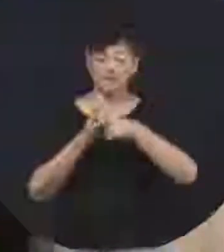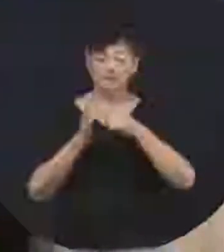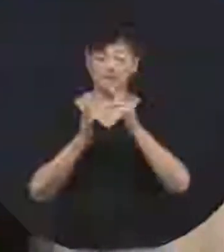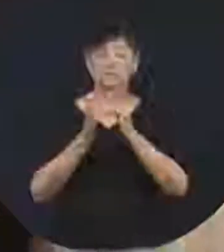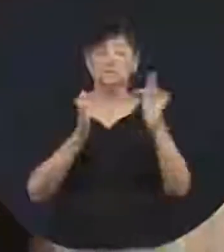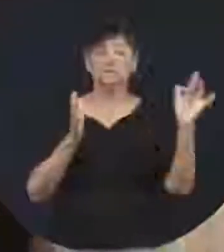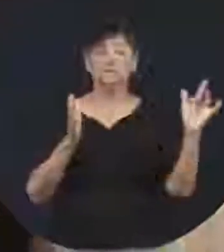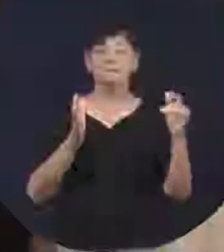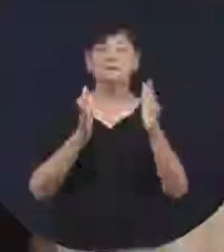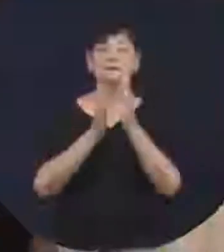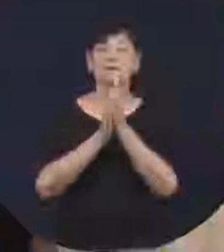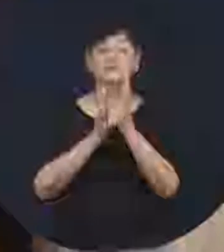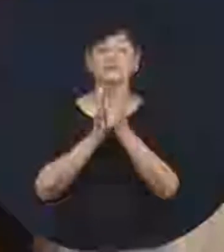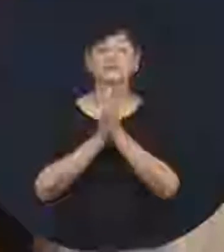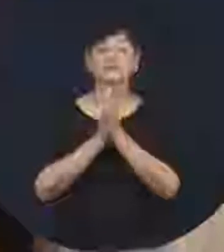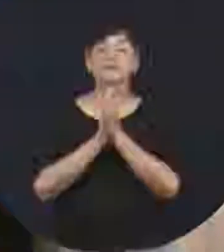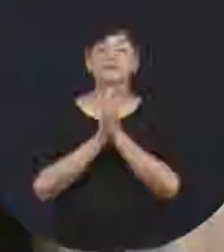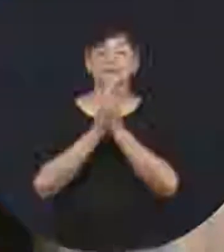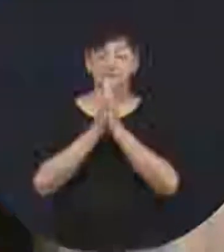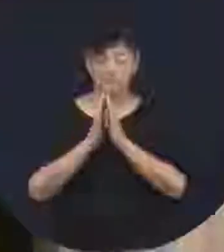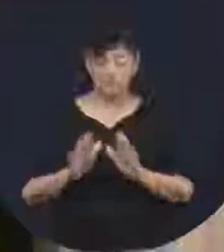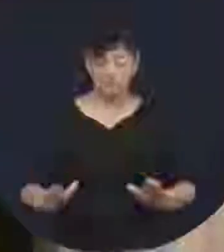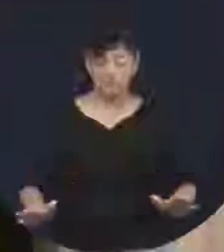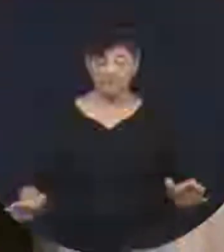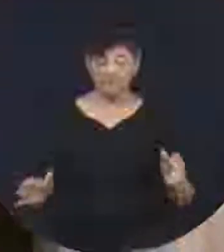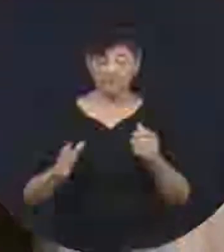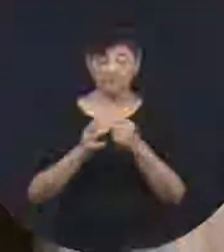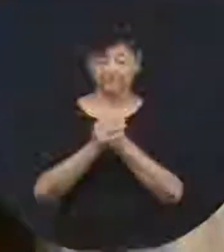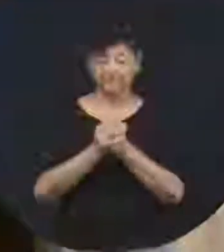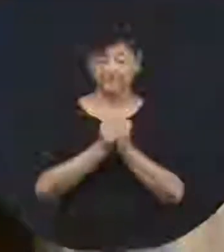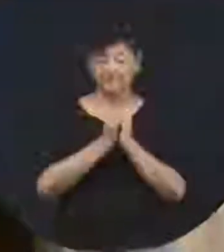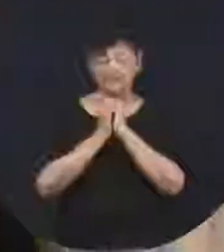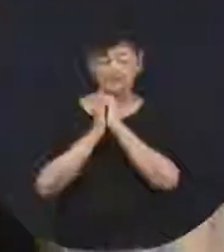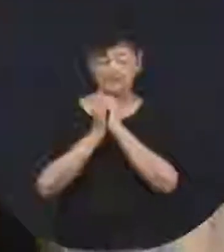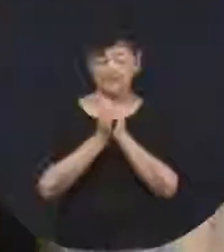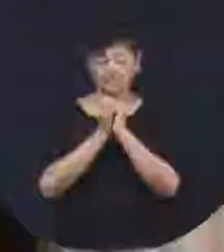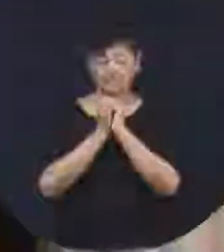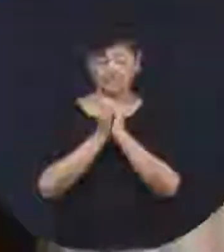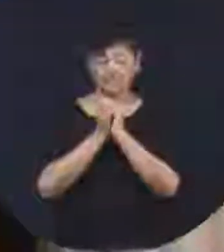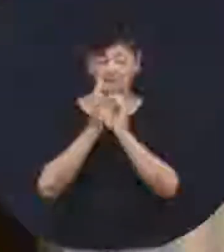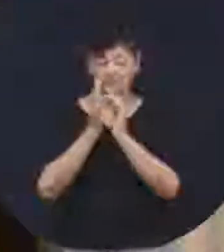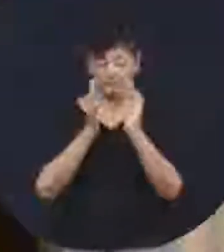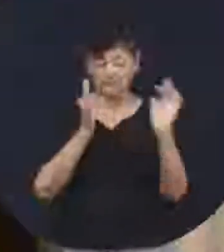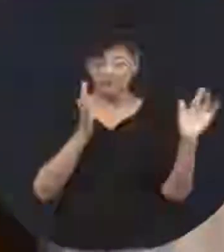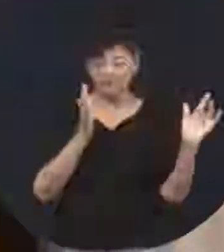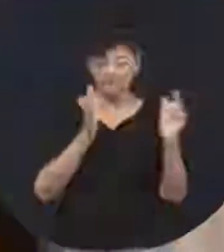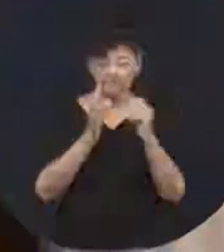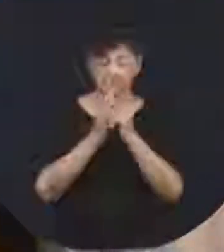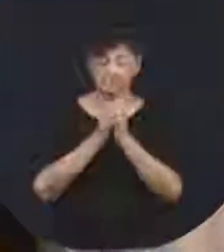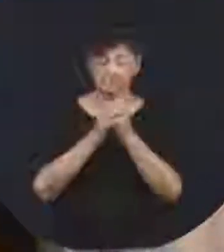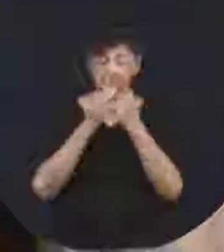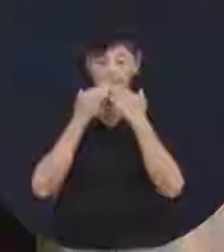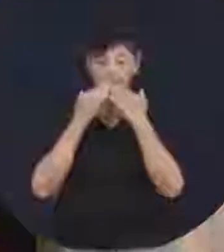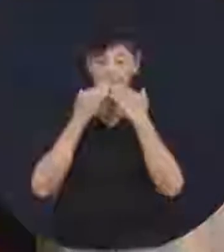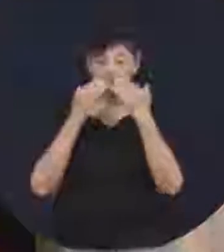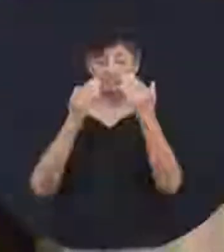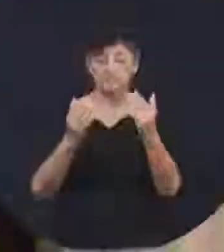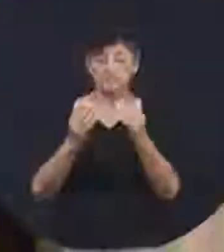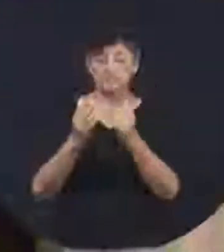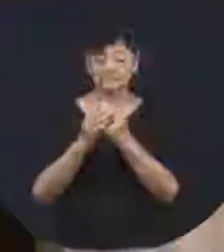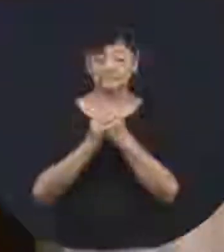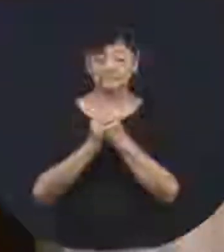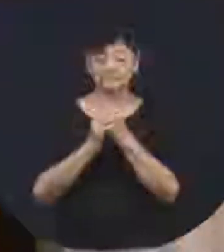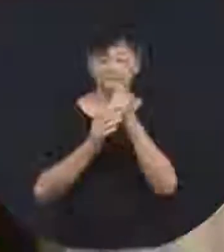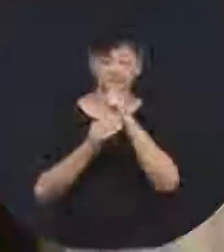inmensa inmensa gloria, gloria, te te alabamos, alabamos, te te bendecimos, bendecimos, te te adoramos, adoramos, te te glorificamos, glorificamos, te te damos damos gracias,